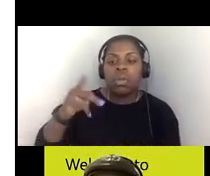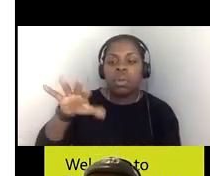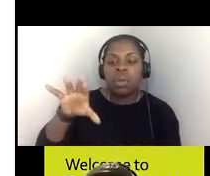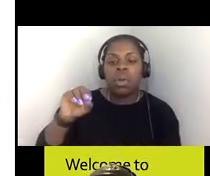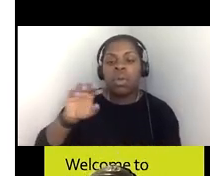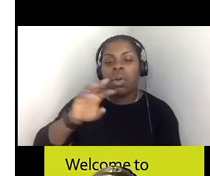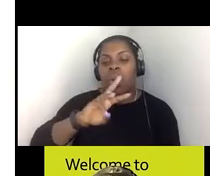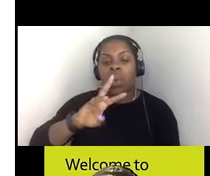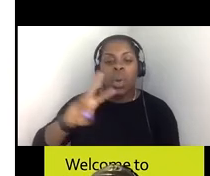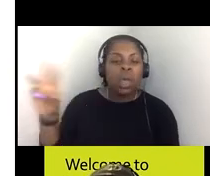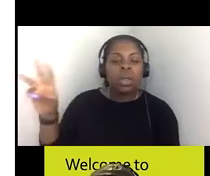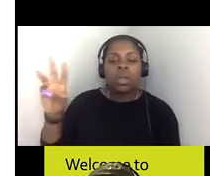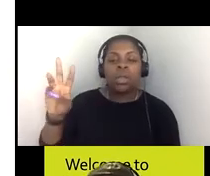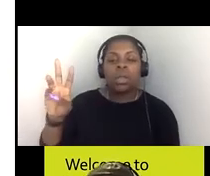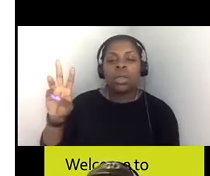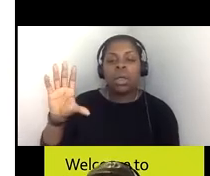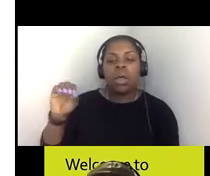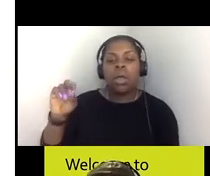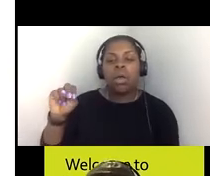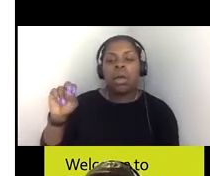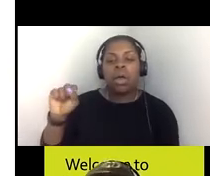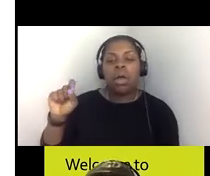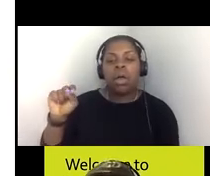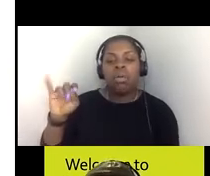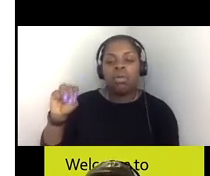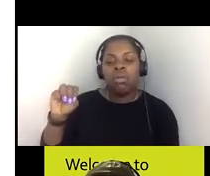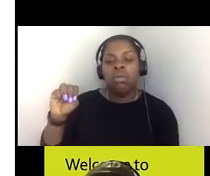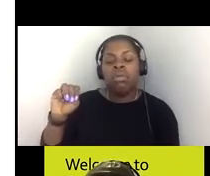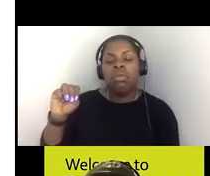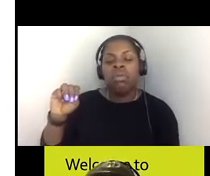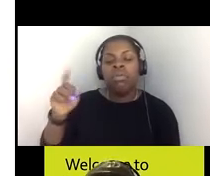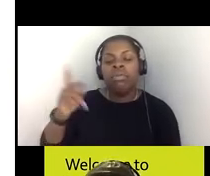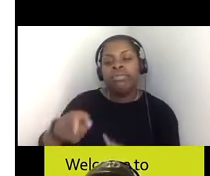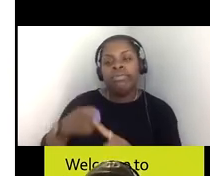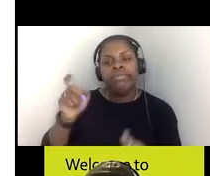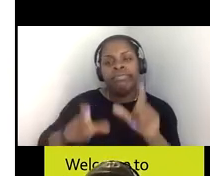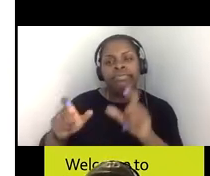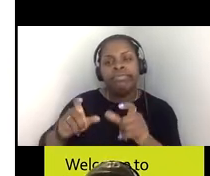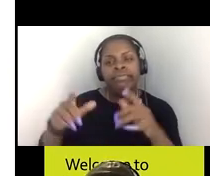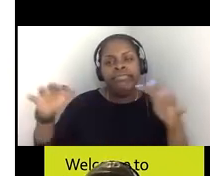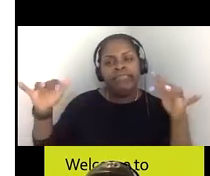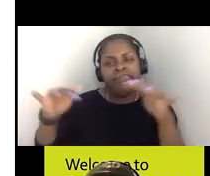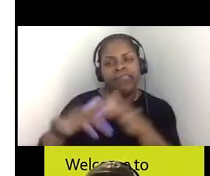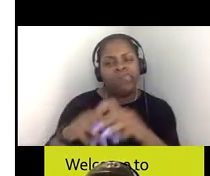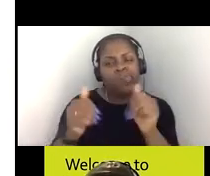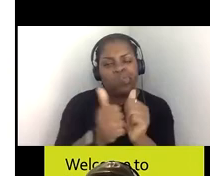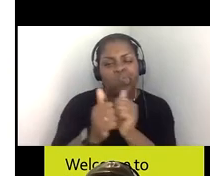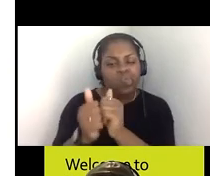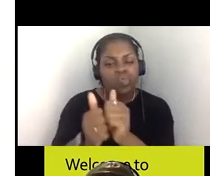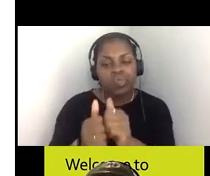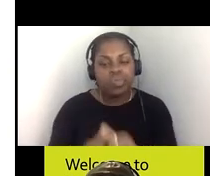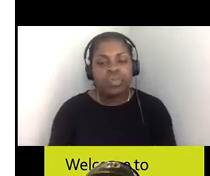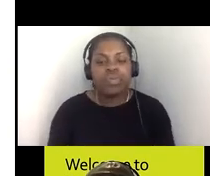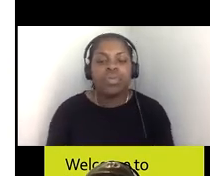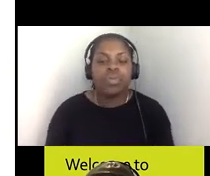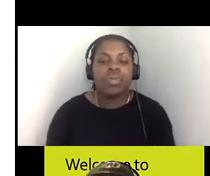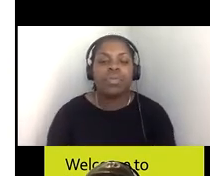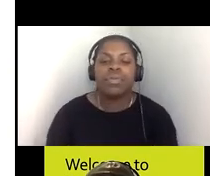Bienvenida a Expo, Wisconsin, personas previamente encarceladas uniéndose.